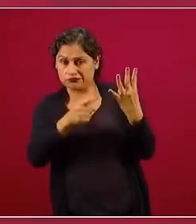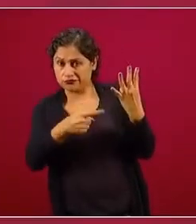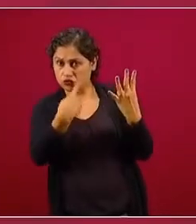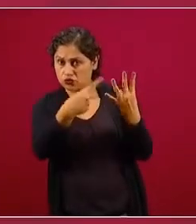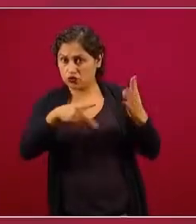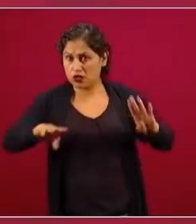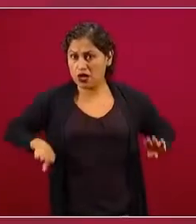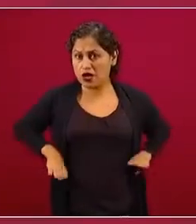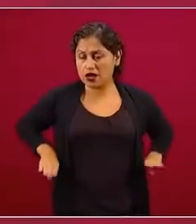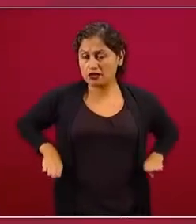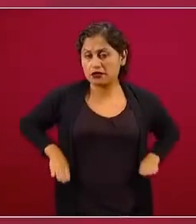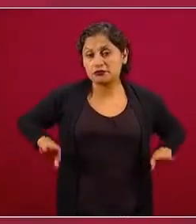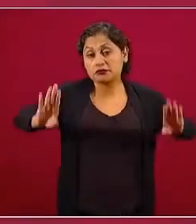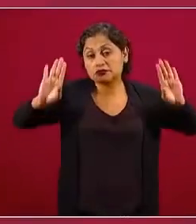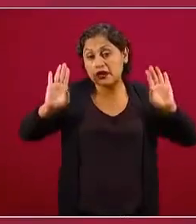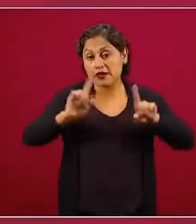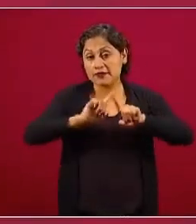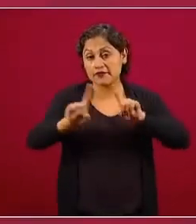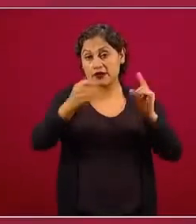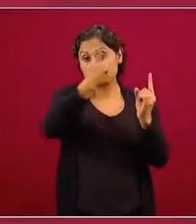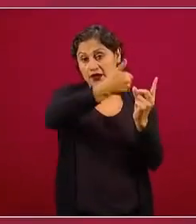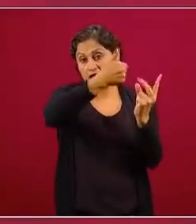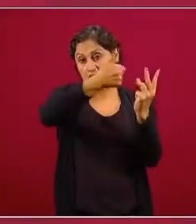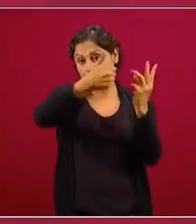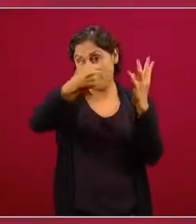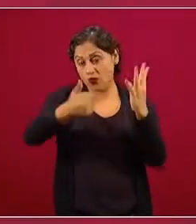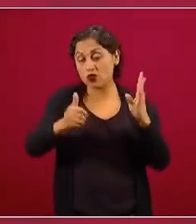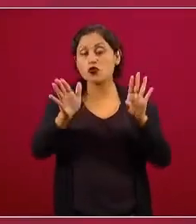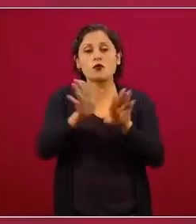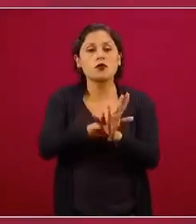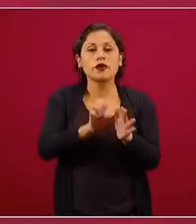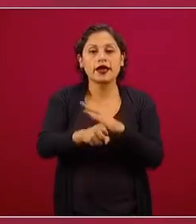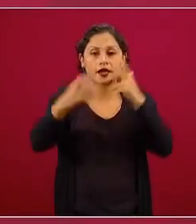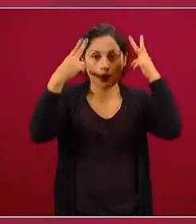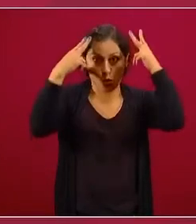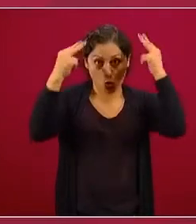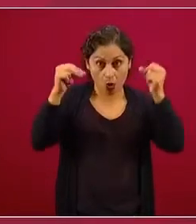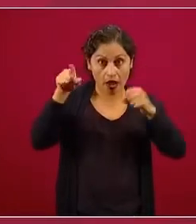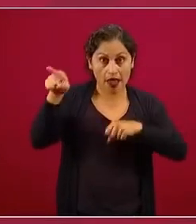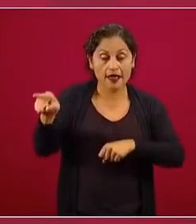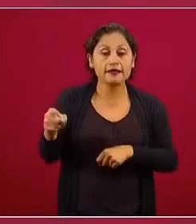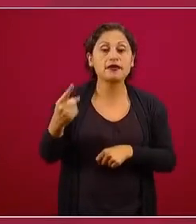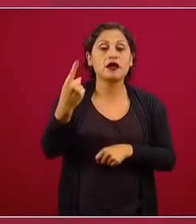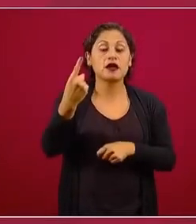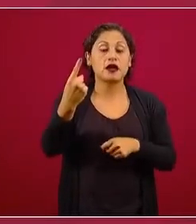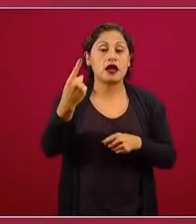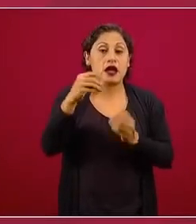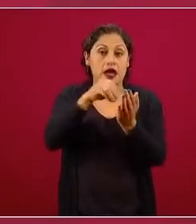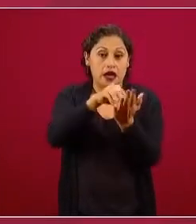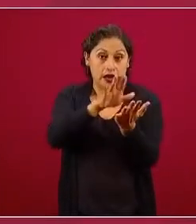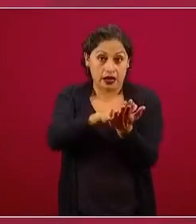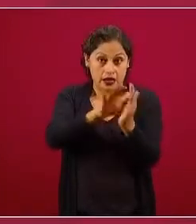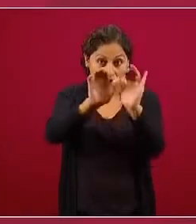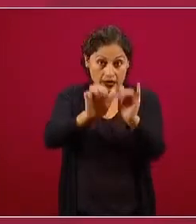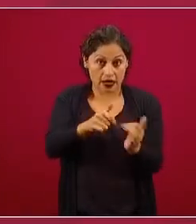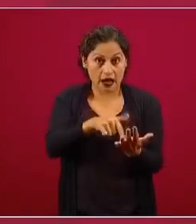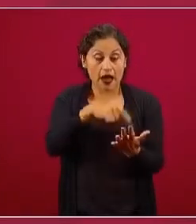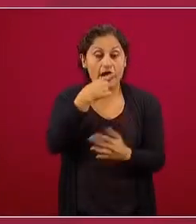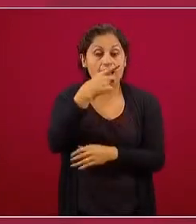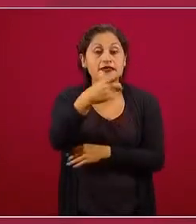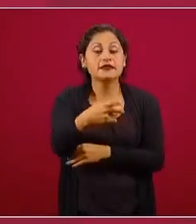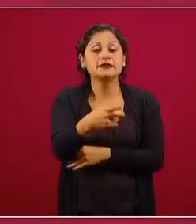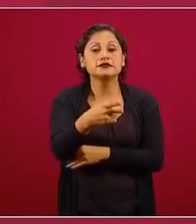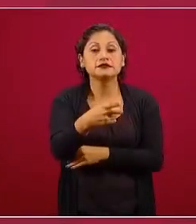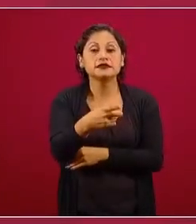cada persona. Como decíamos, en este caso de Holanda, la misma publicación refiere que sí está asociado a